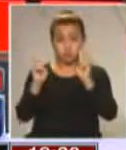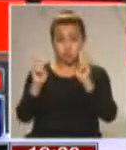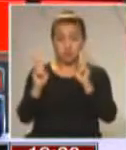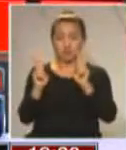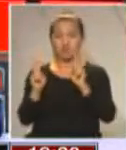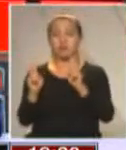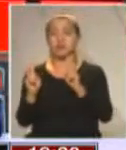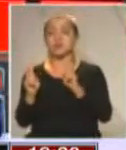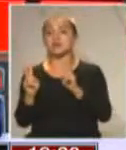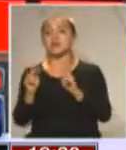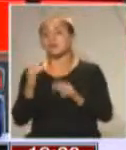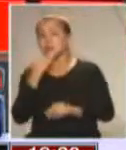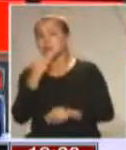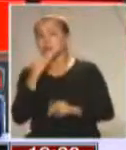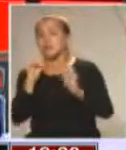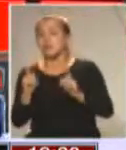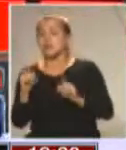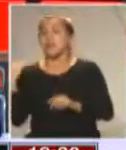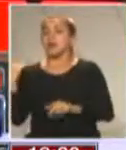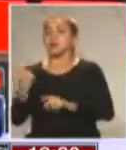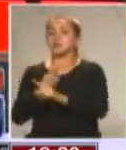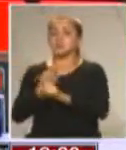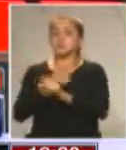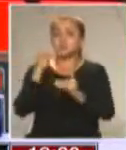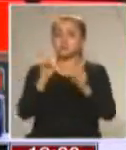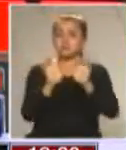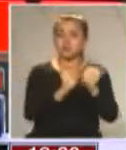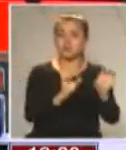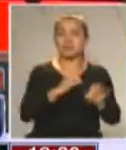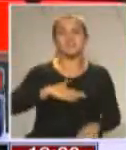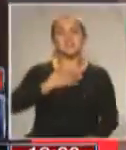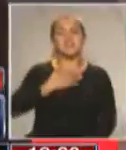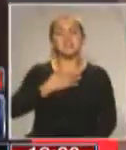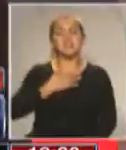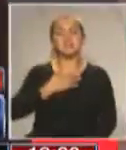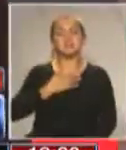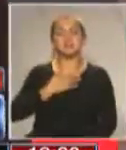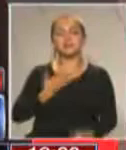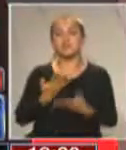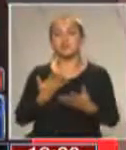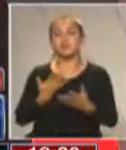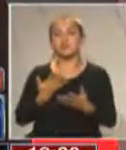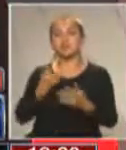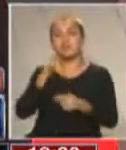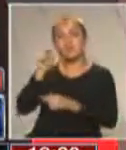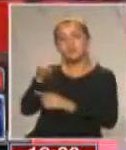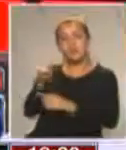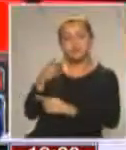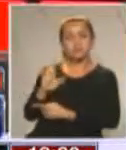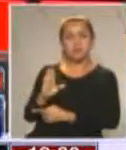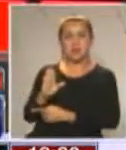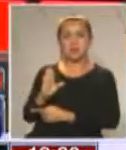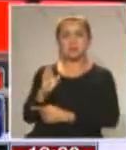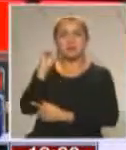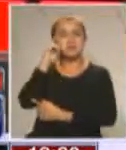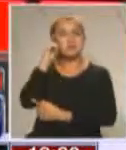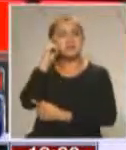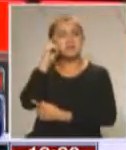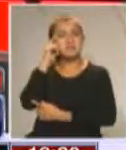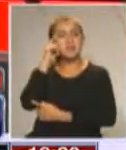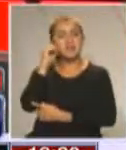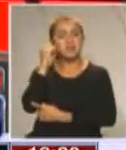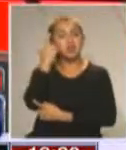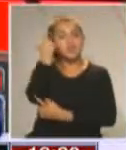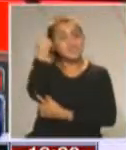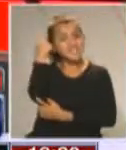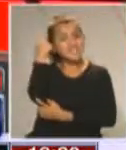más bien también tiene que ver con lo que conversábamos, con ciertas cosas que uno siente que es más de estético, de criterio? ¿Que se debe regular igual